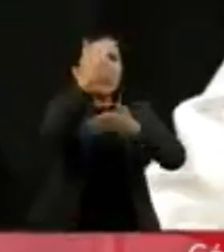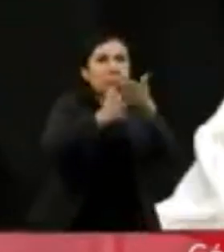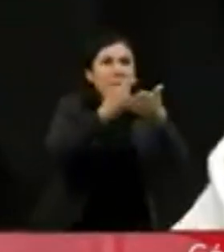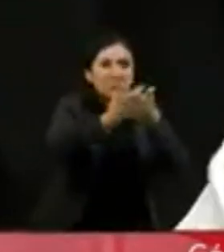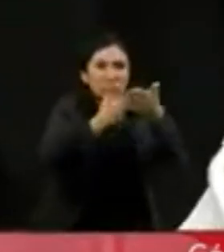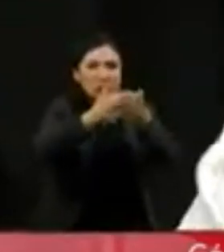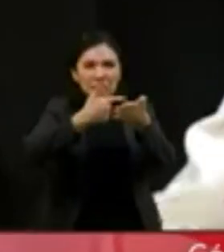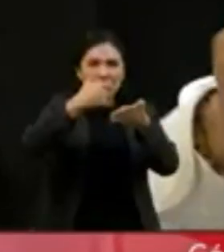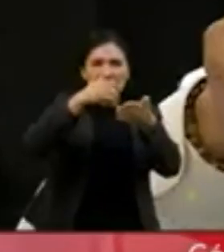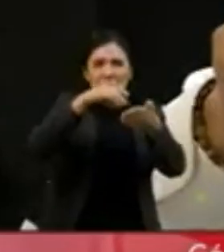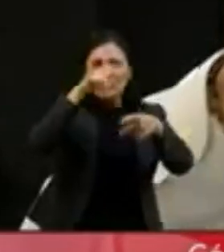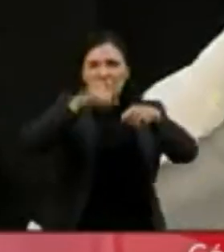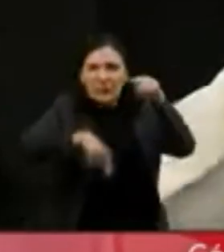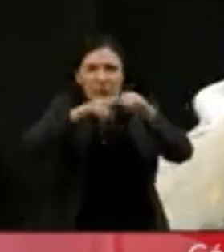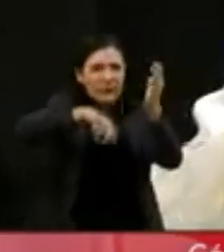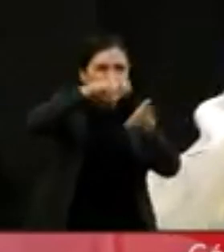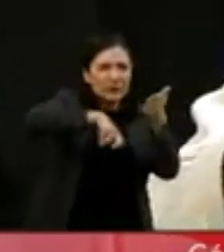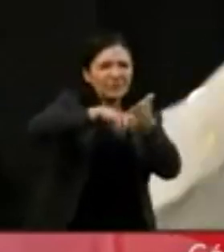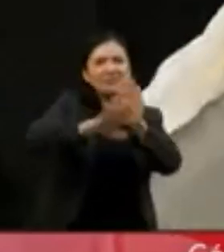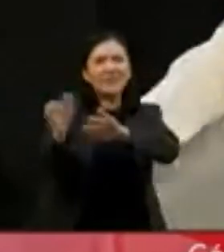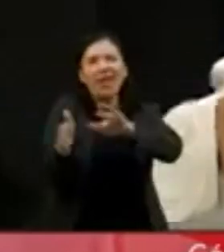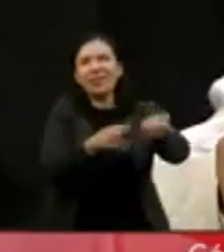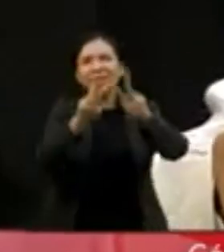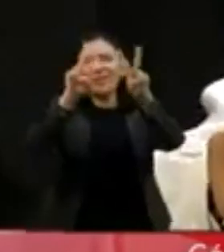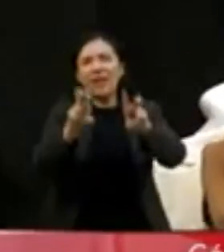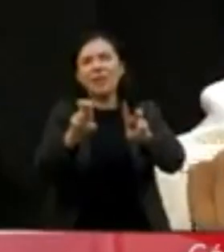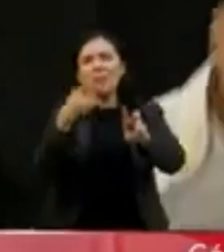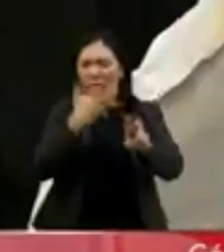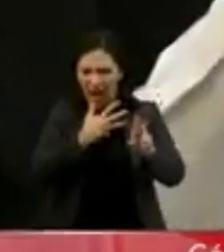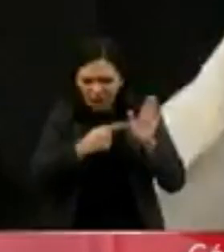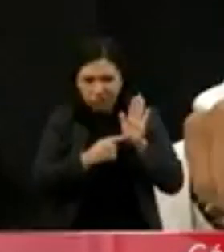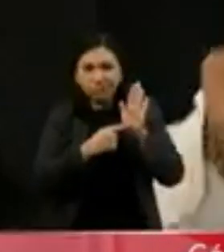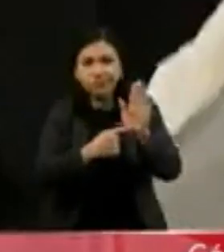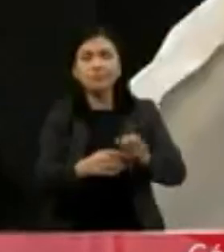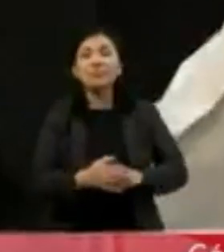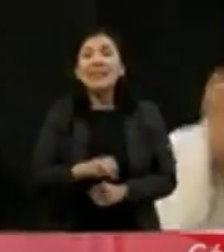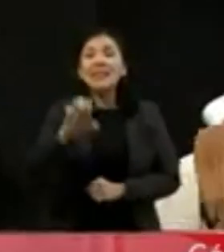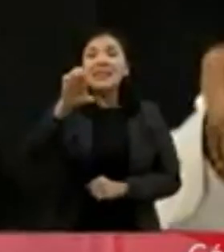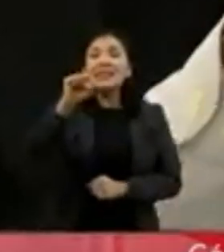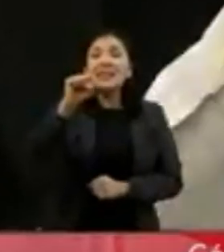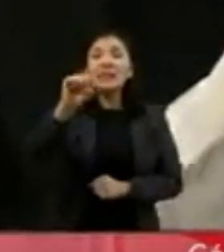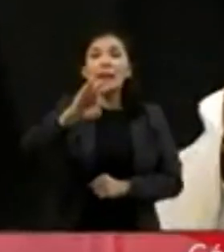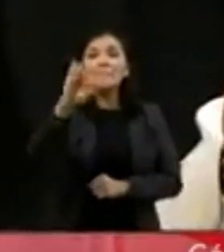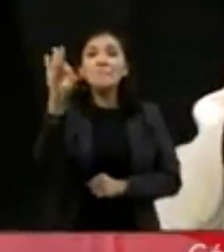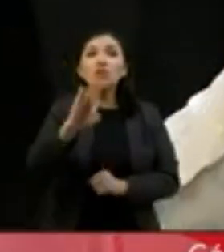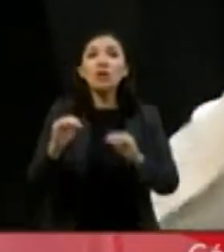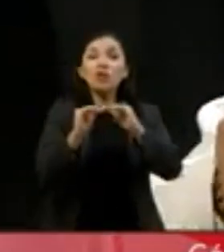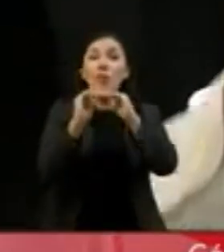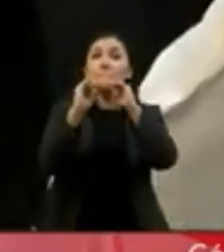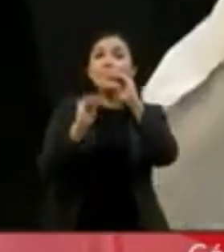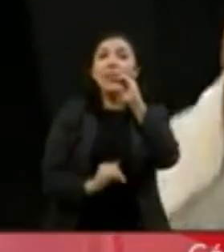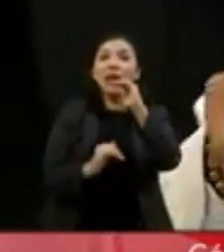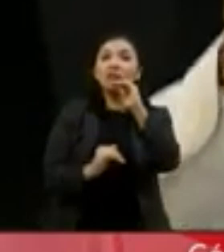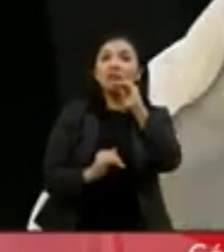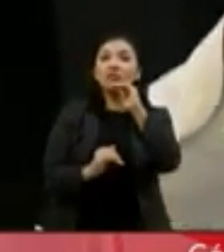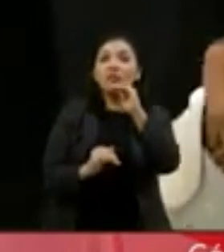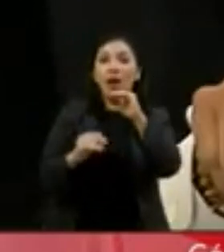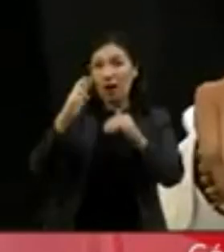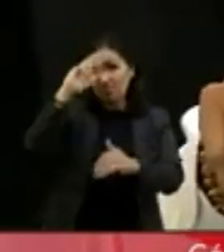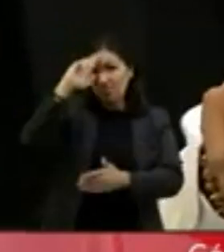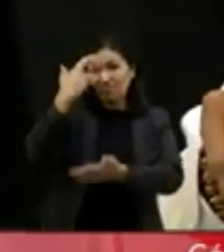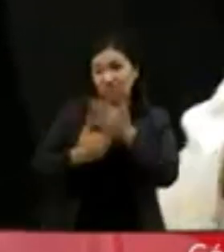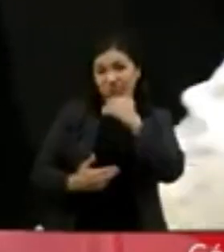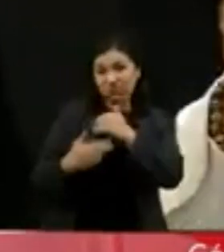bueno ahorita ese es otro tema y yo lo que le digo Ahí están los resultados 60 por se bajó la incidencia